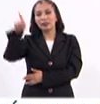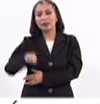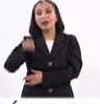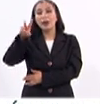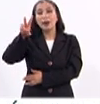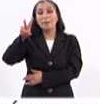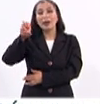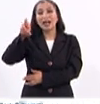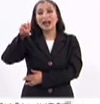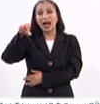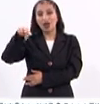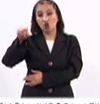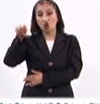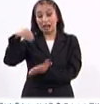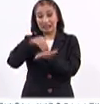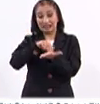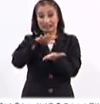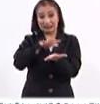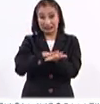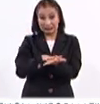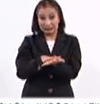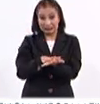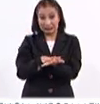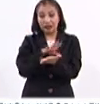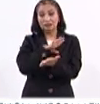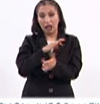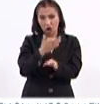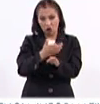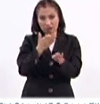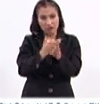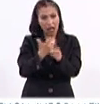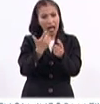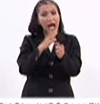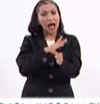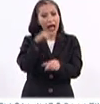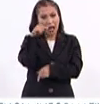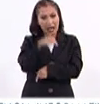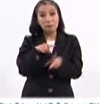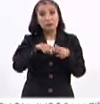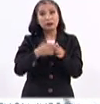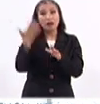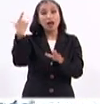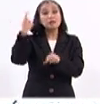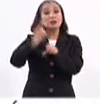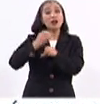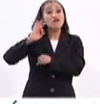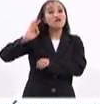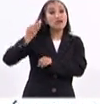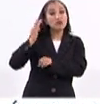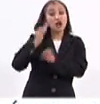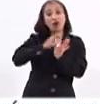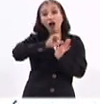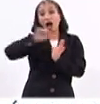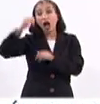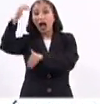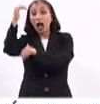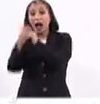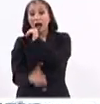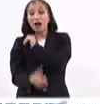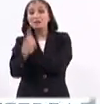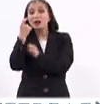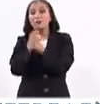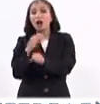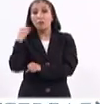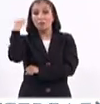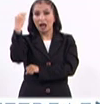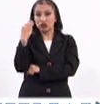www.astrocen.unam.mx/verano. Las inscripciones están ahorita abiertas, iniciaron el 1 de febrero y cierran el